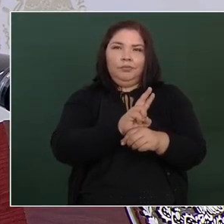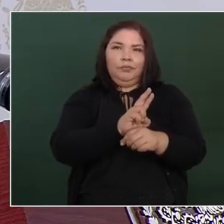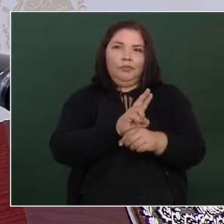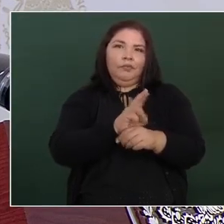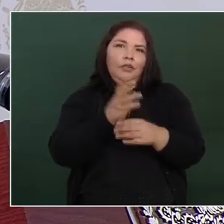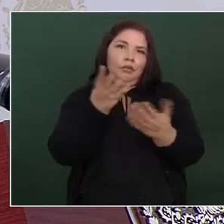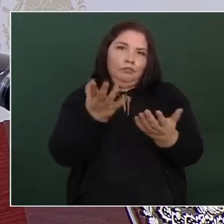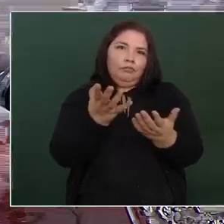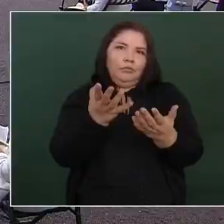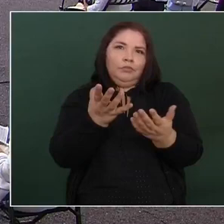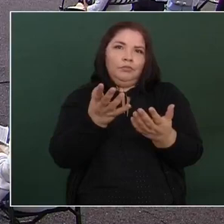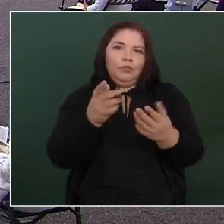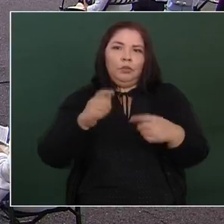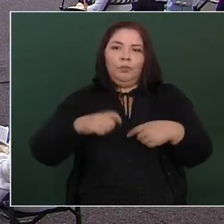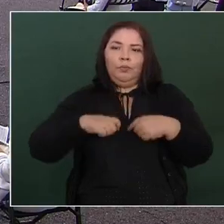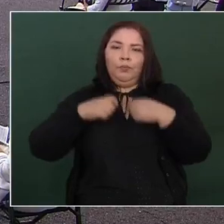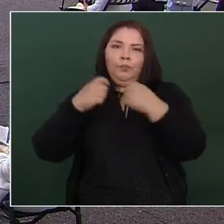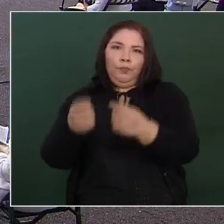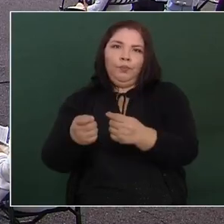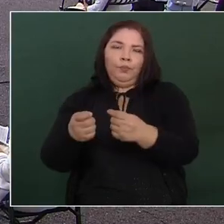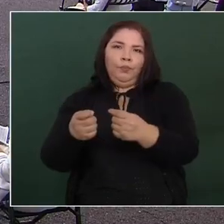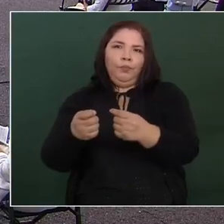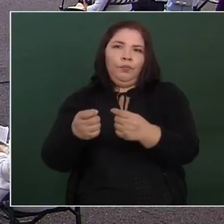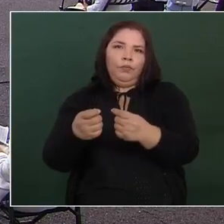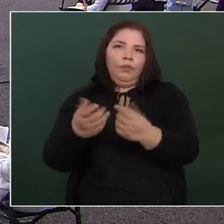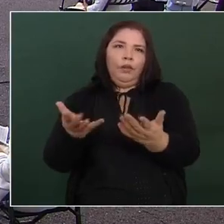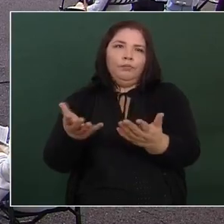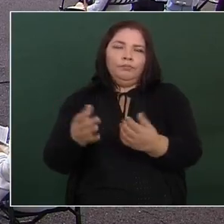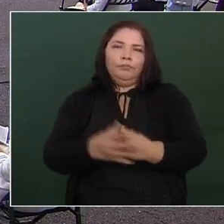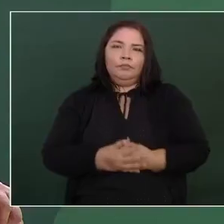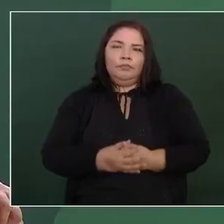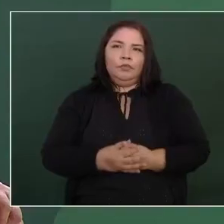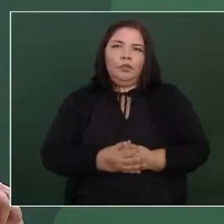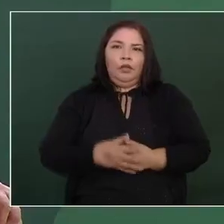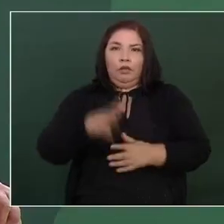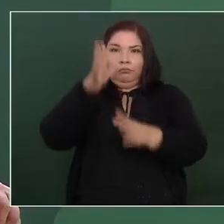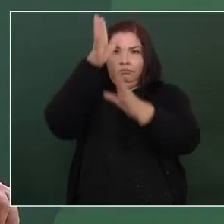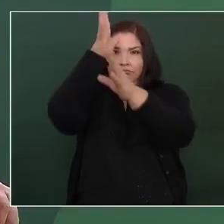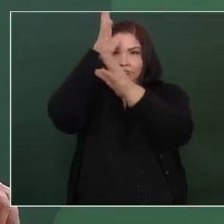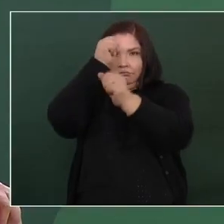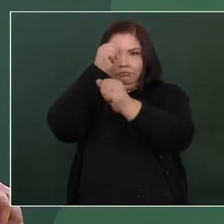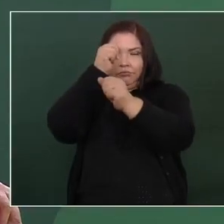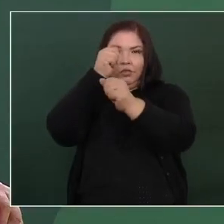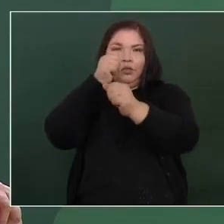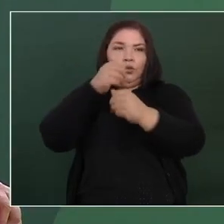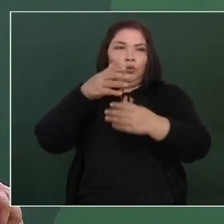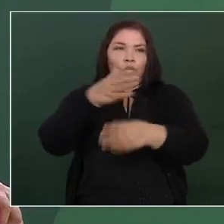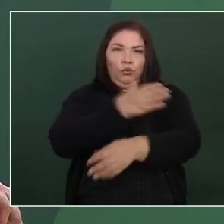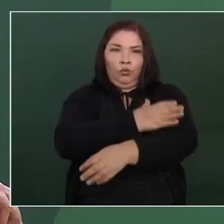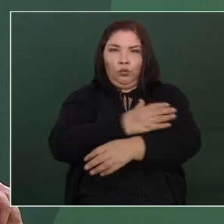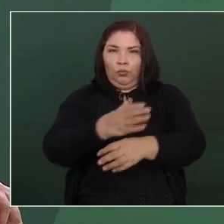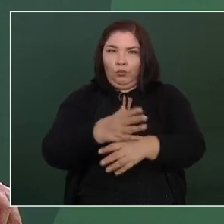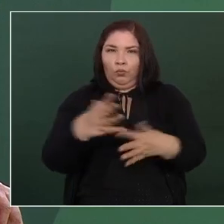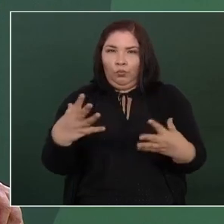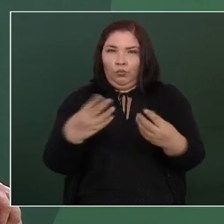Esa es la instrucción que se ha dado. El acuerdo que tenemos del gabinete